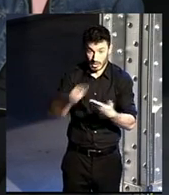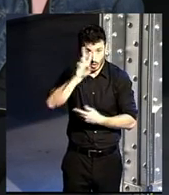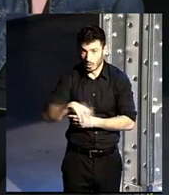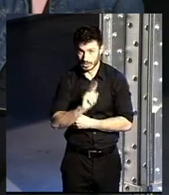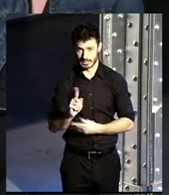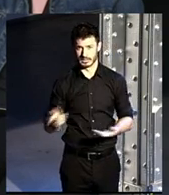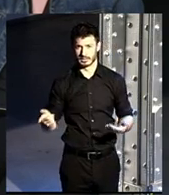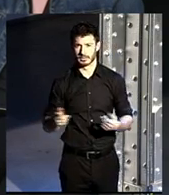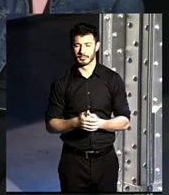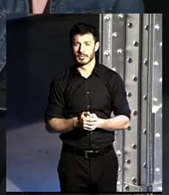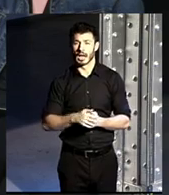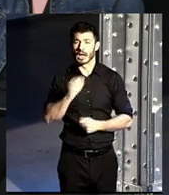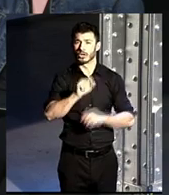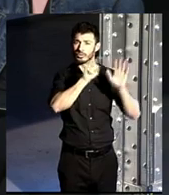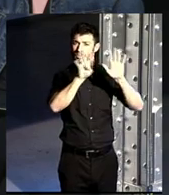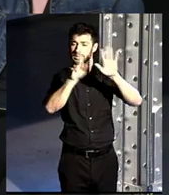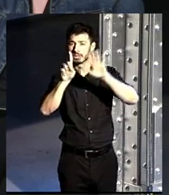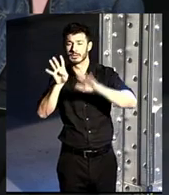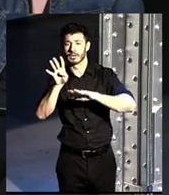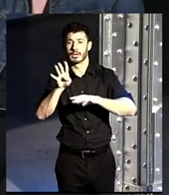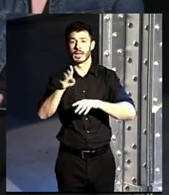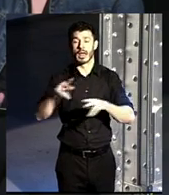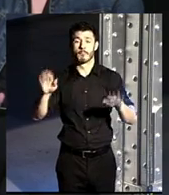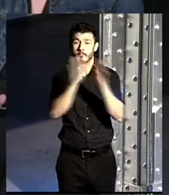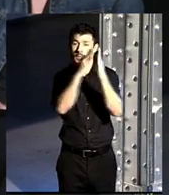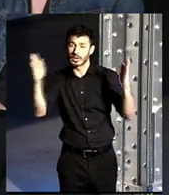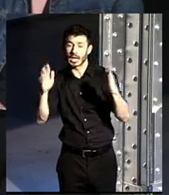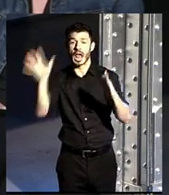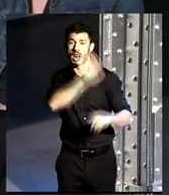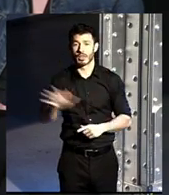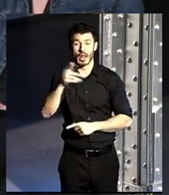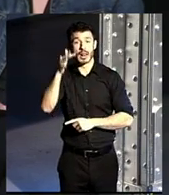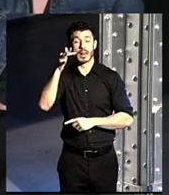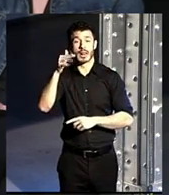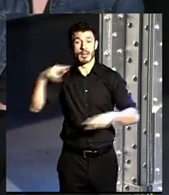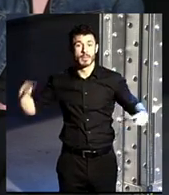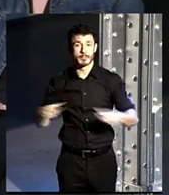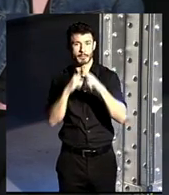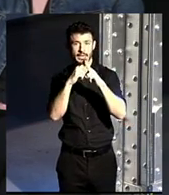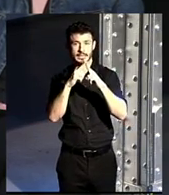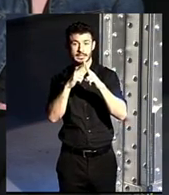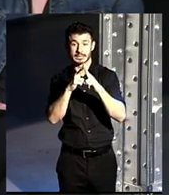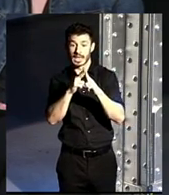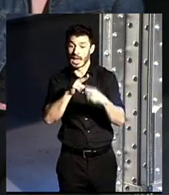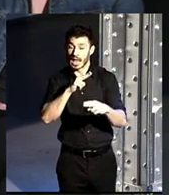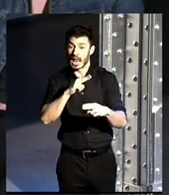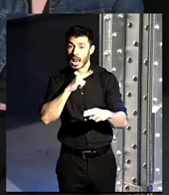1969, una conservadora de la Biblioteca Nacional de París descubrió el verdadero nombre del autor, que era un abogado de